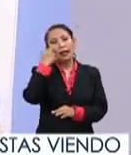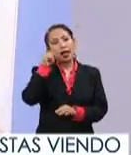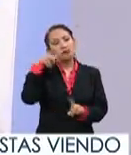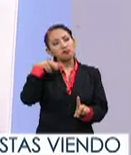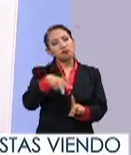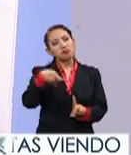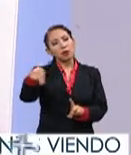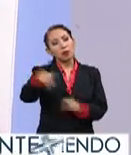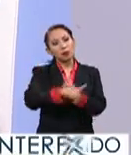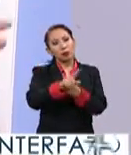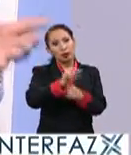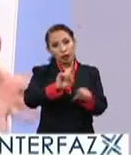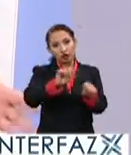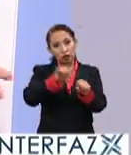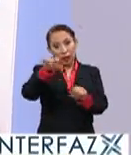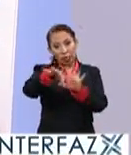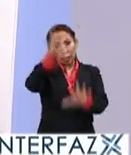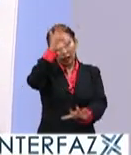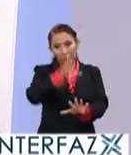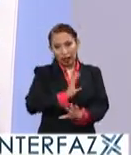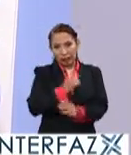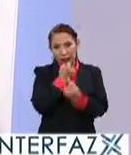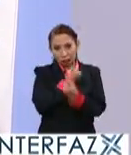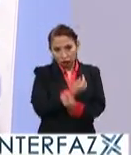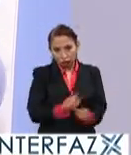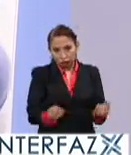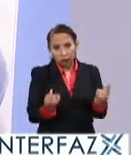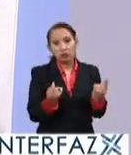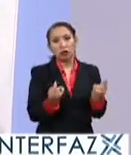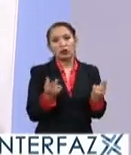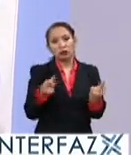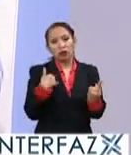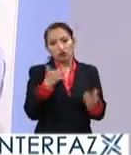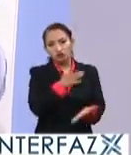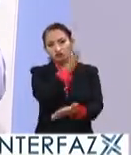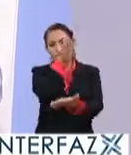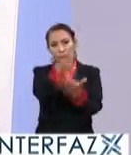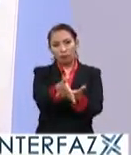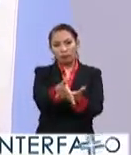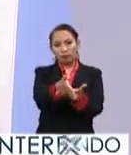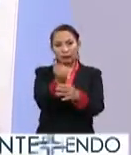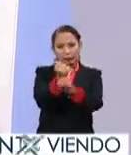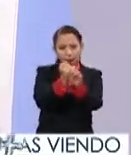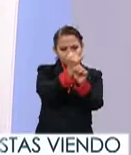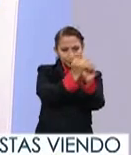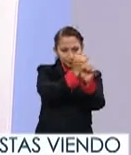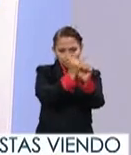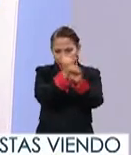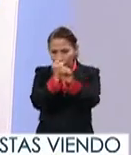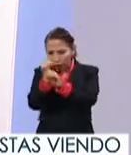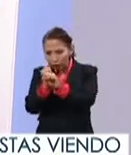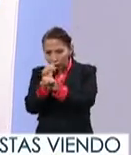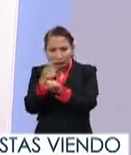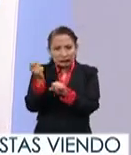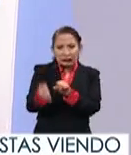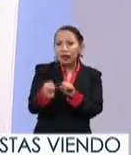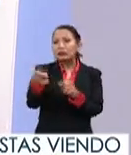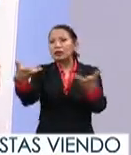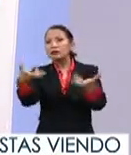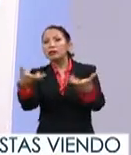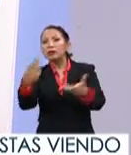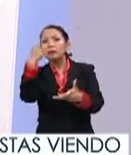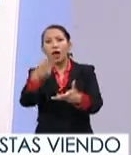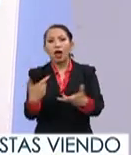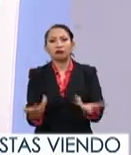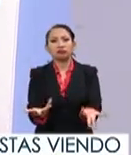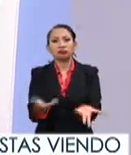problema social, en este caso el cáncer infantil, y entonces nos fuimos a investigar qué se está haciendo y